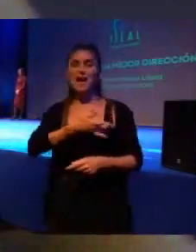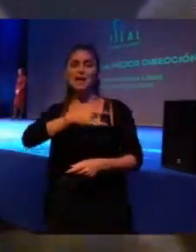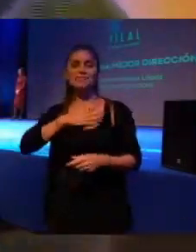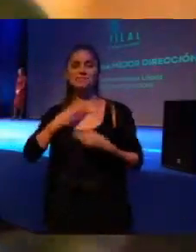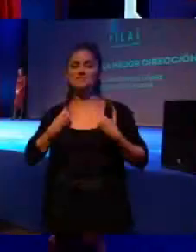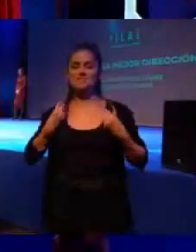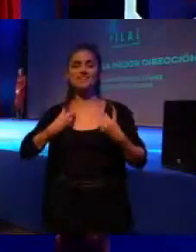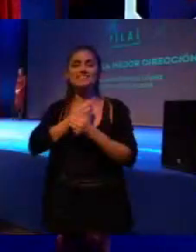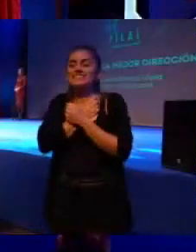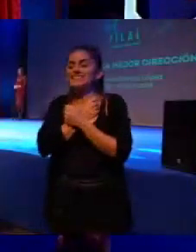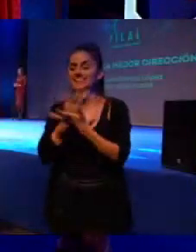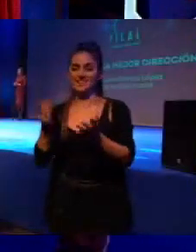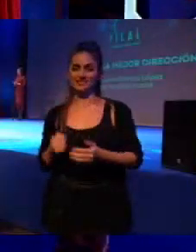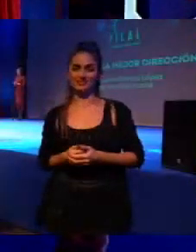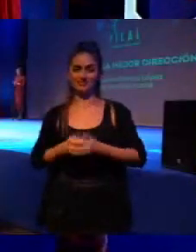quiero.